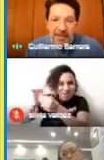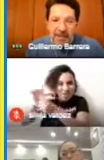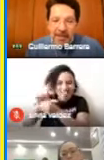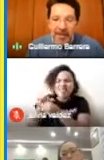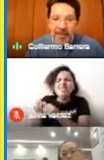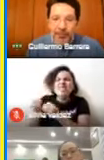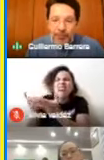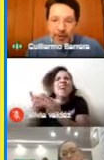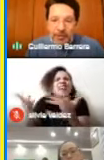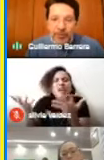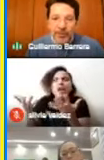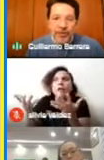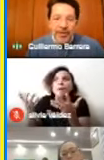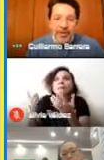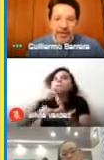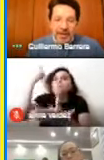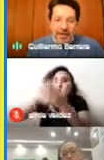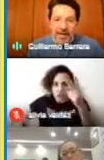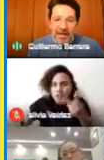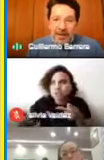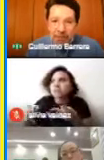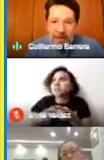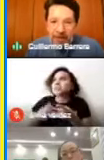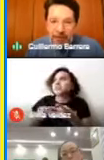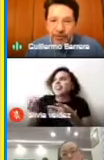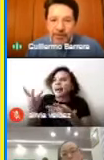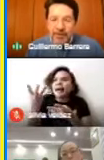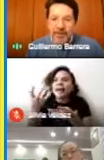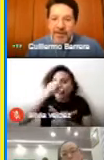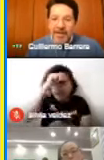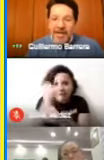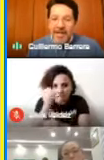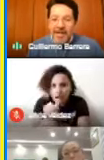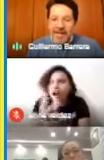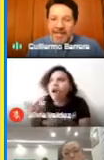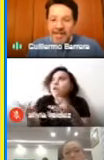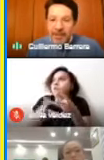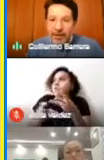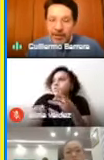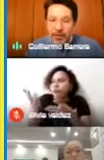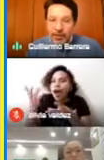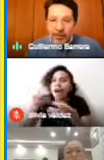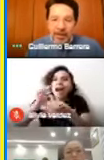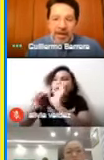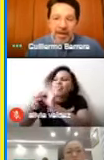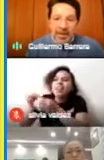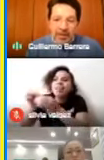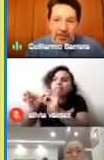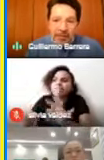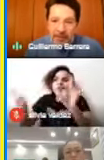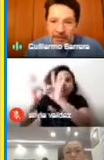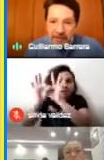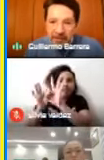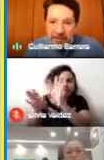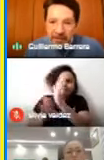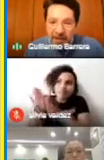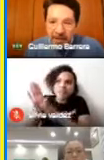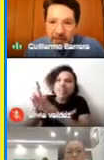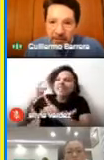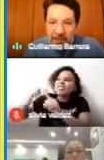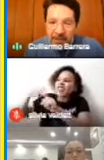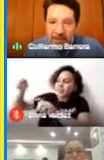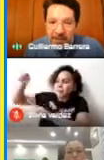generan impuestos, generan empleos, generan cadenas de valor alrededor de las